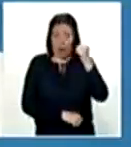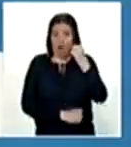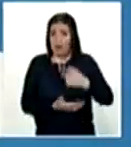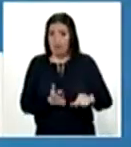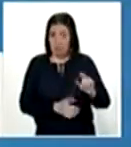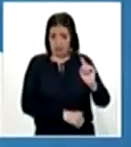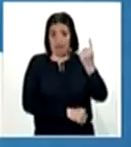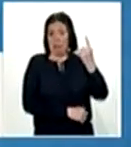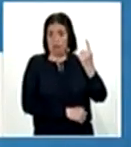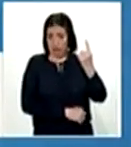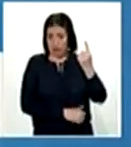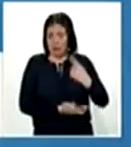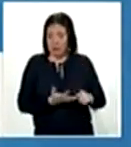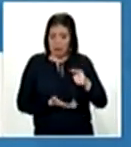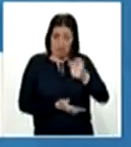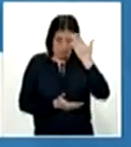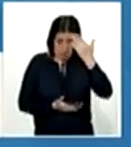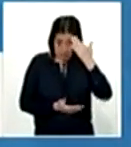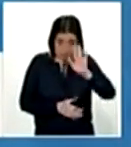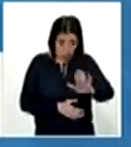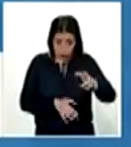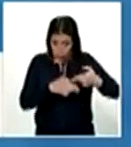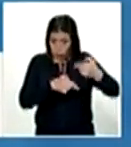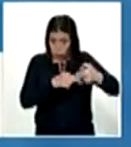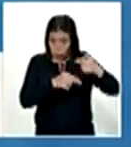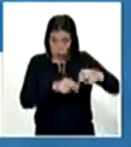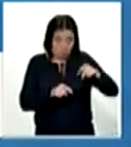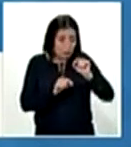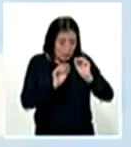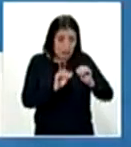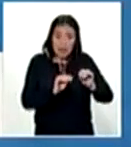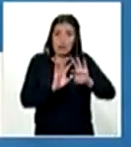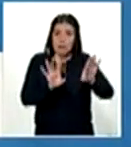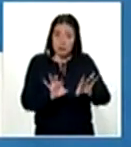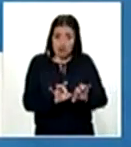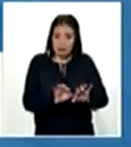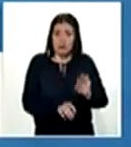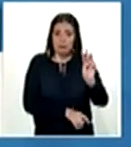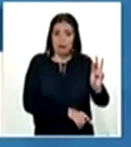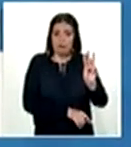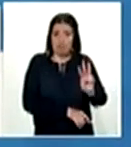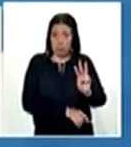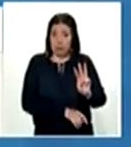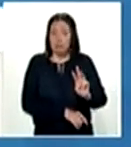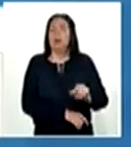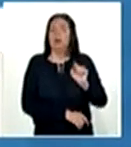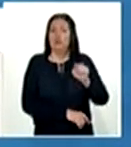Primer paso. Para saber si usted es uno de los afortunados, ingrese a la página